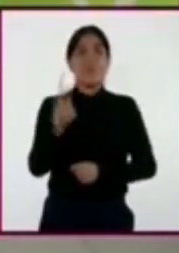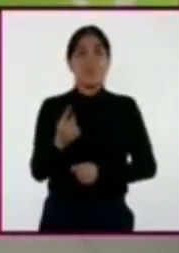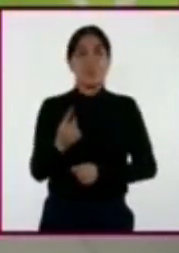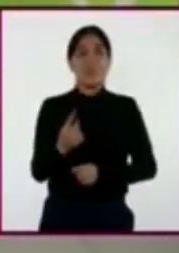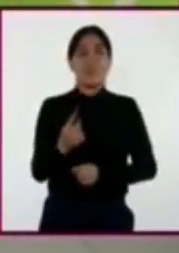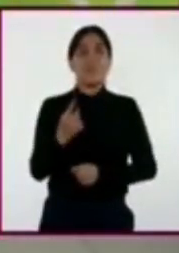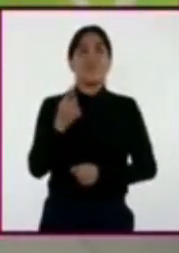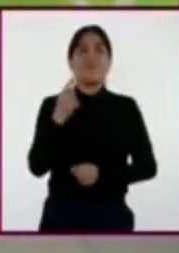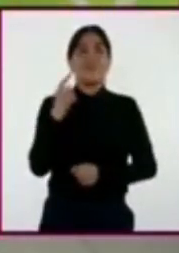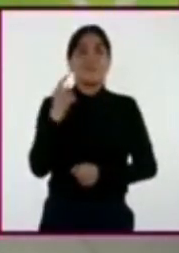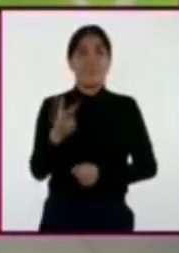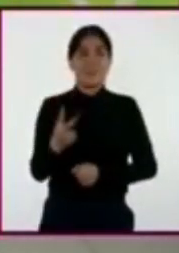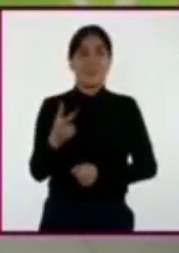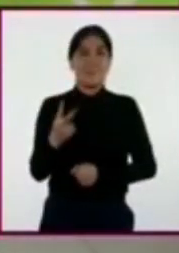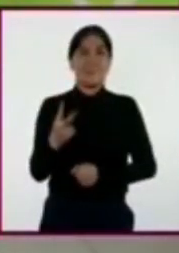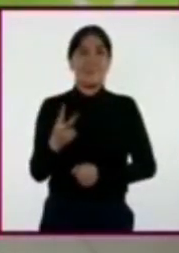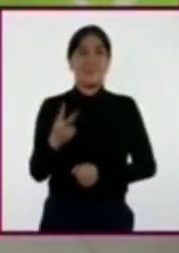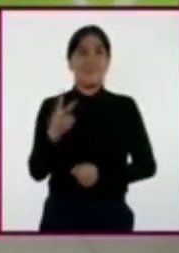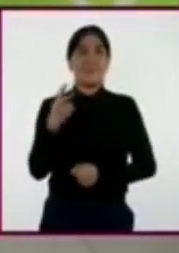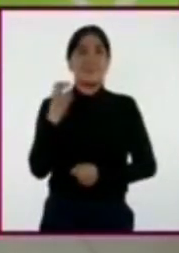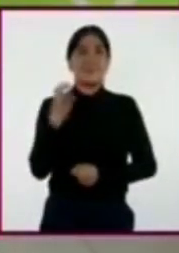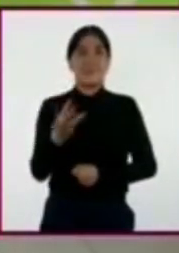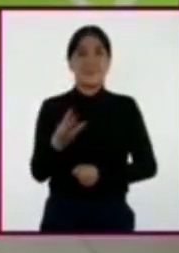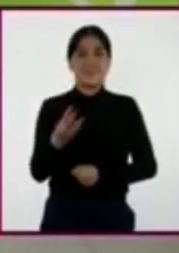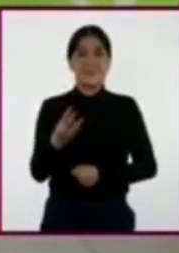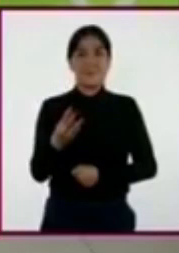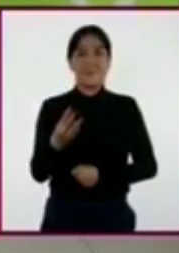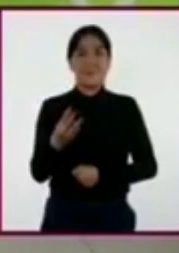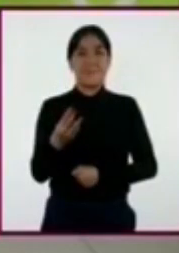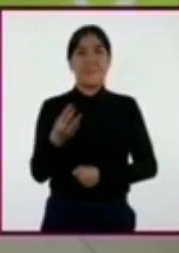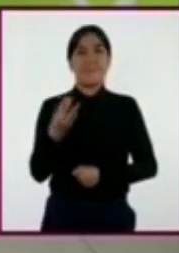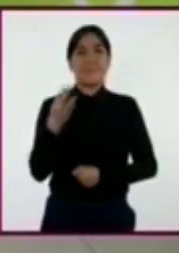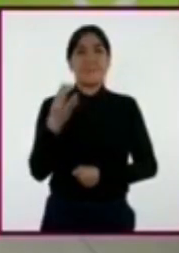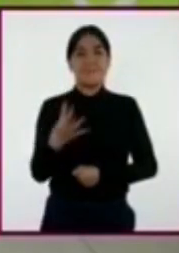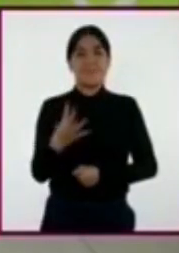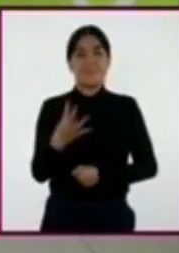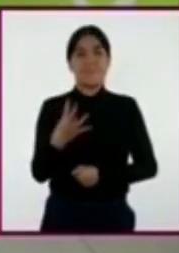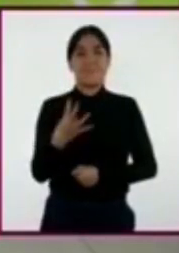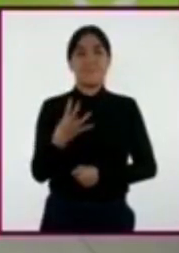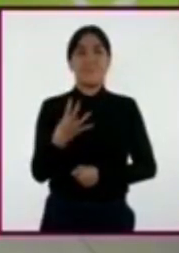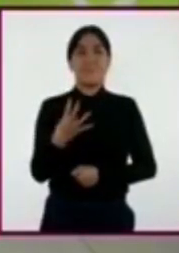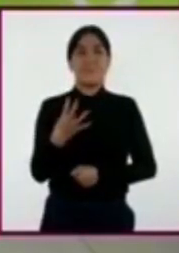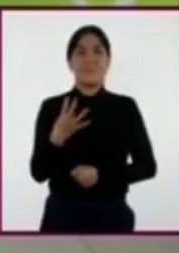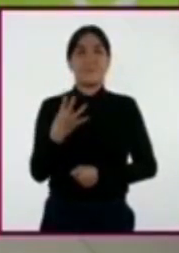1, 2, 3, 4,